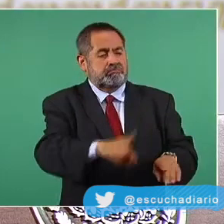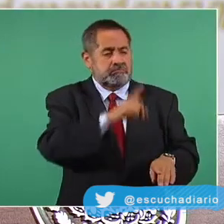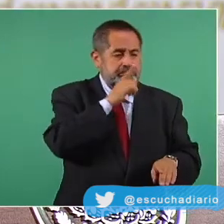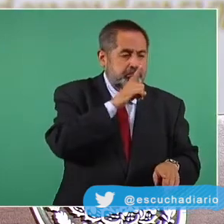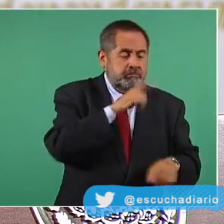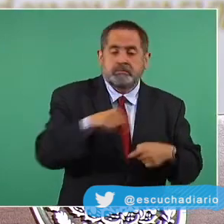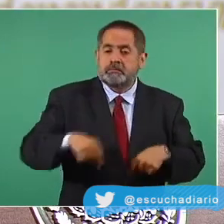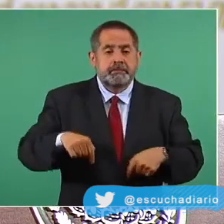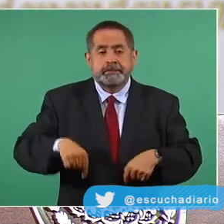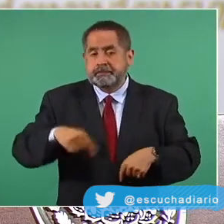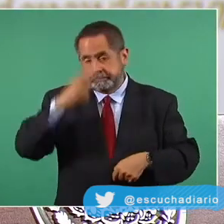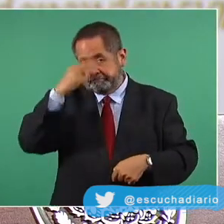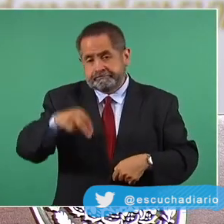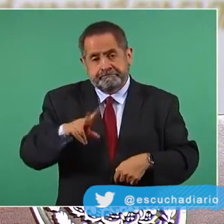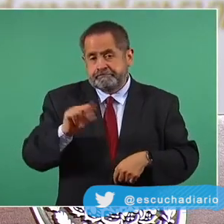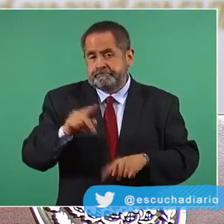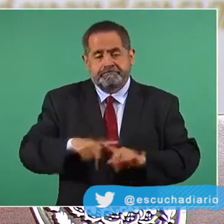no.